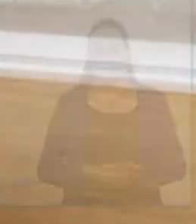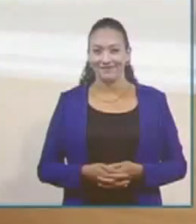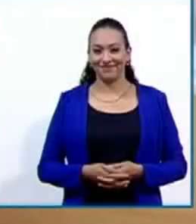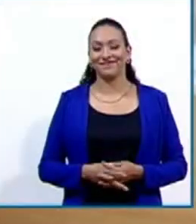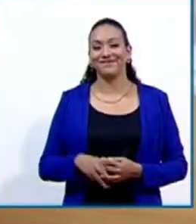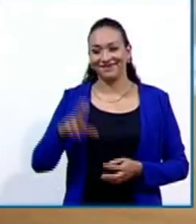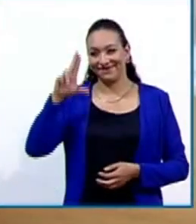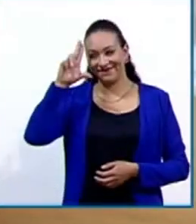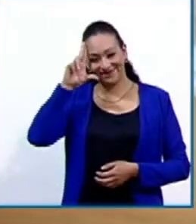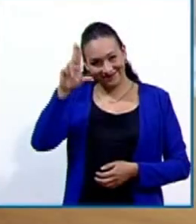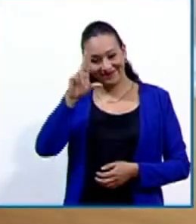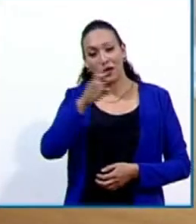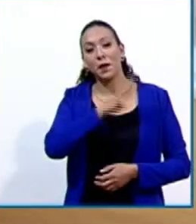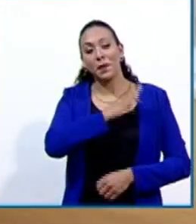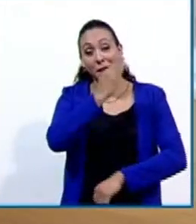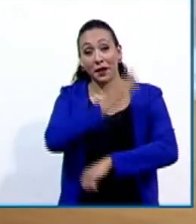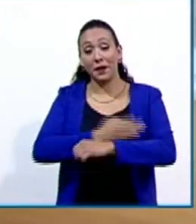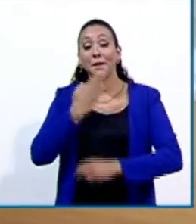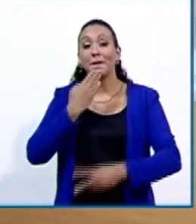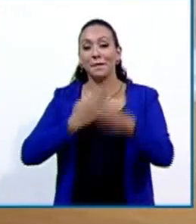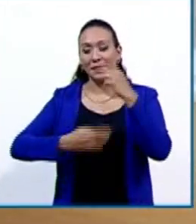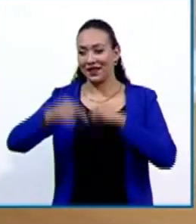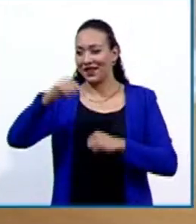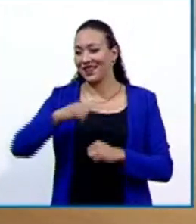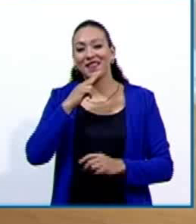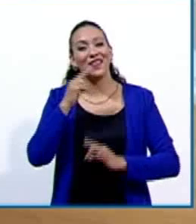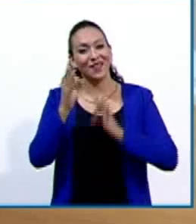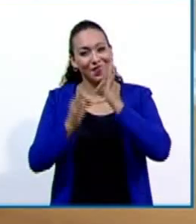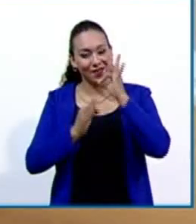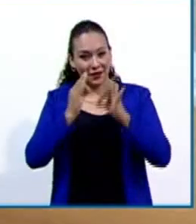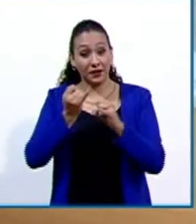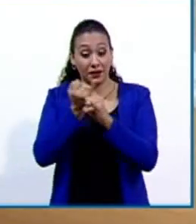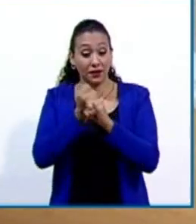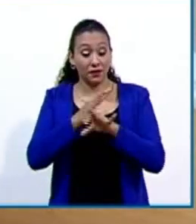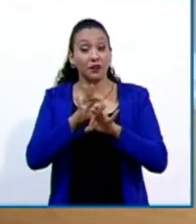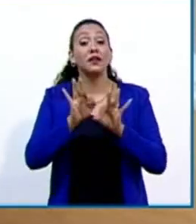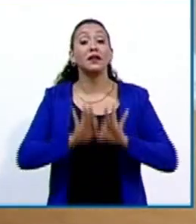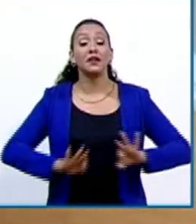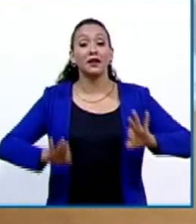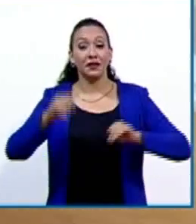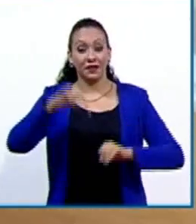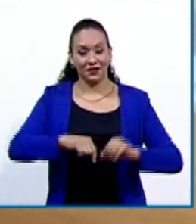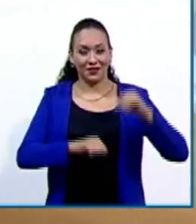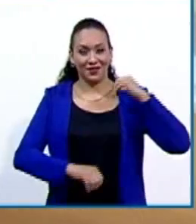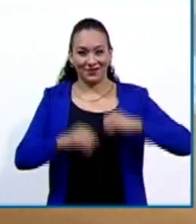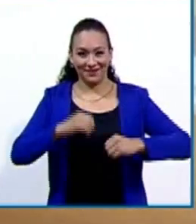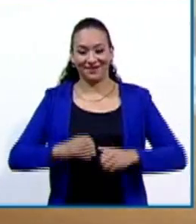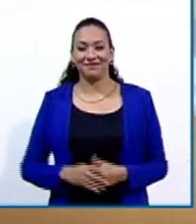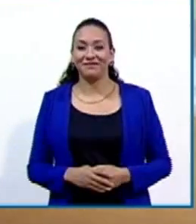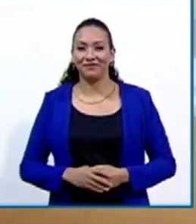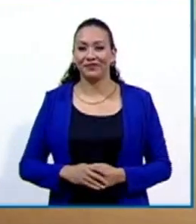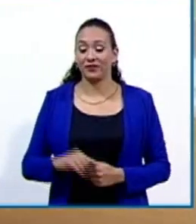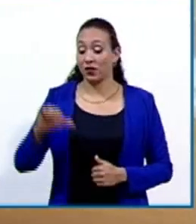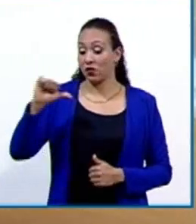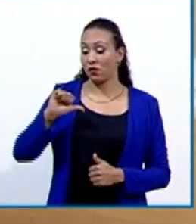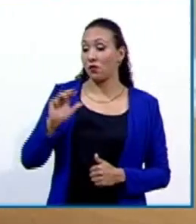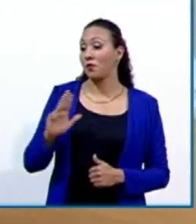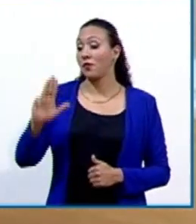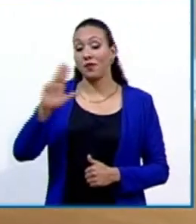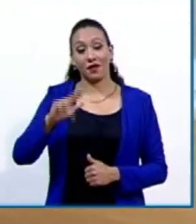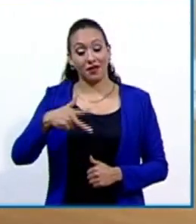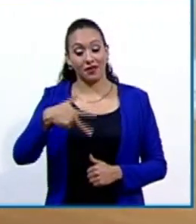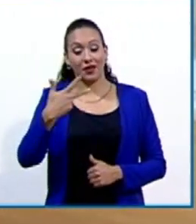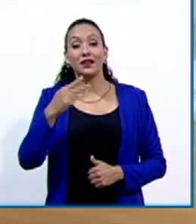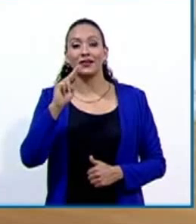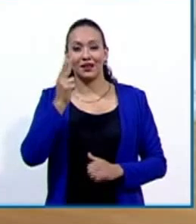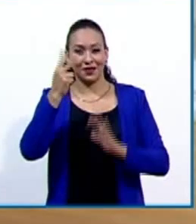buenas tardes, bienvenidos a este corte informativo con la información más reciente del Poder Judicial de la Federación. Hoy es miércoles 13 de noviembre